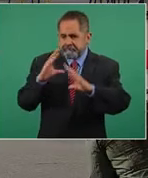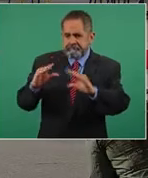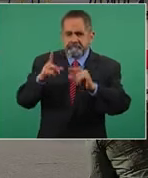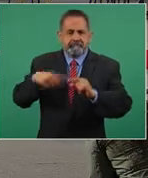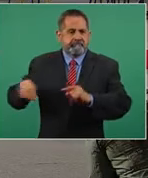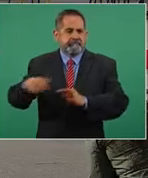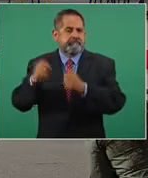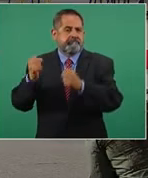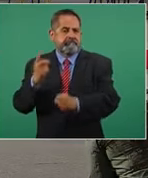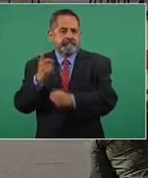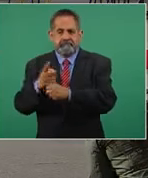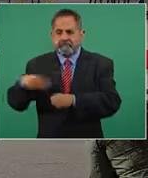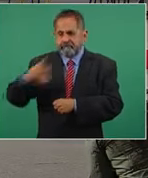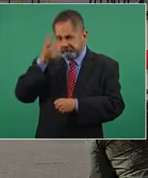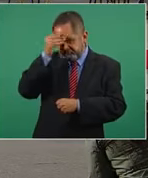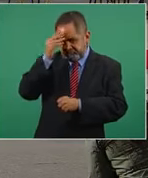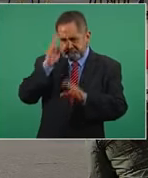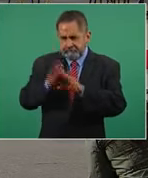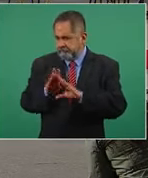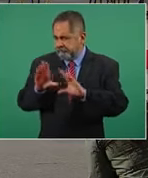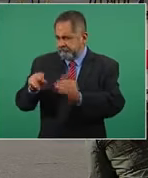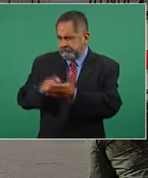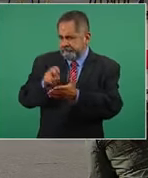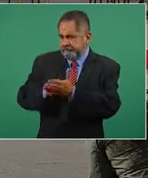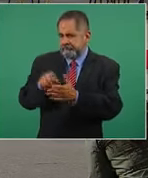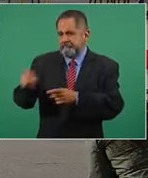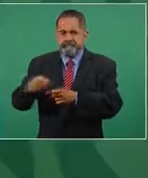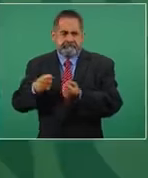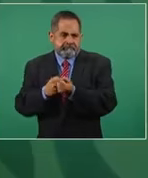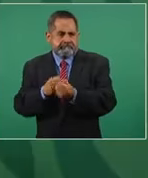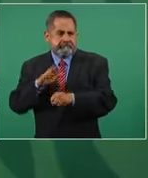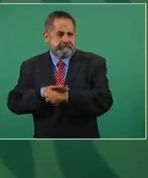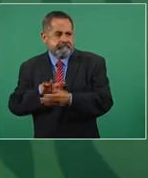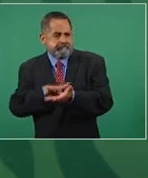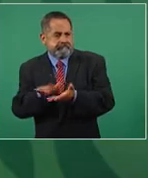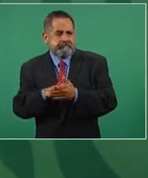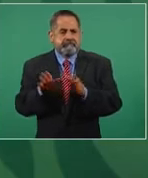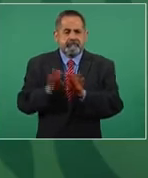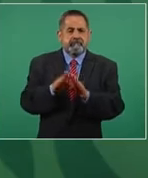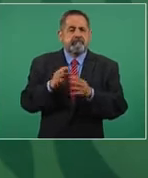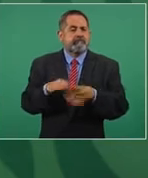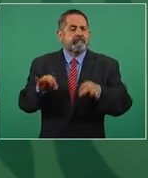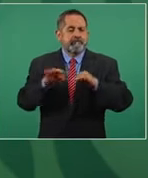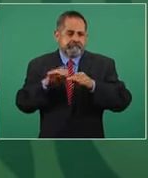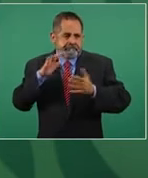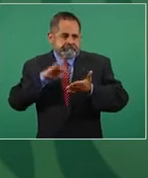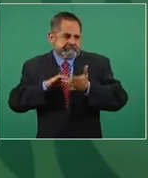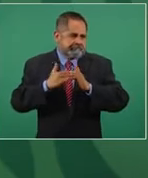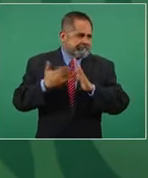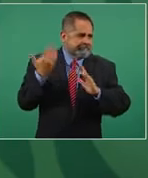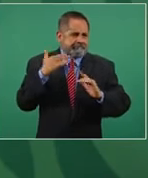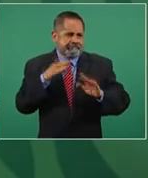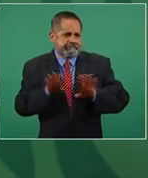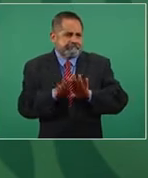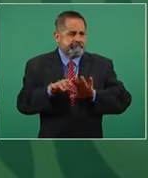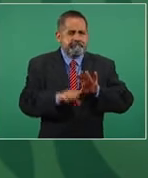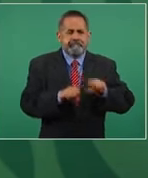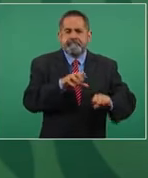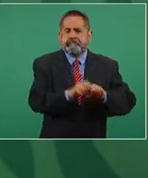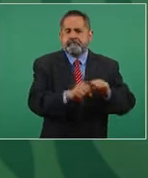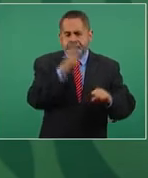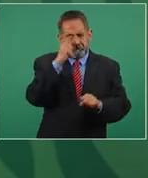fuerzas de seguridad para impulsar la coordinación, las labores de inteligencia y de focalizar los